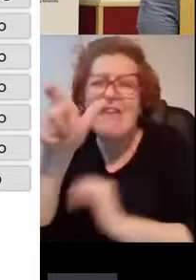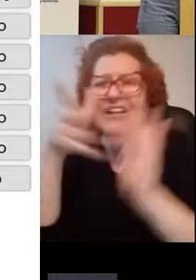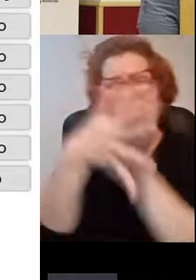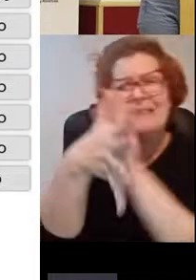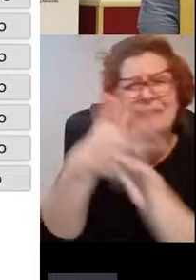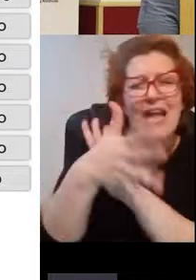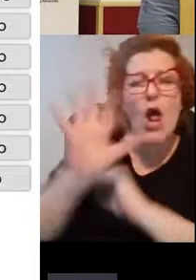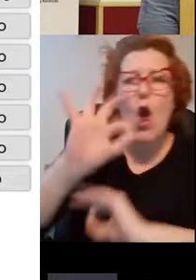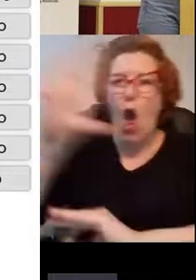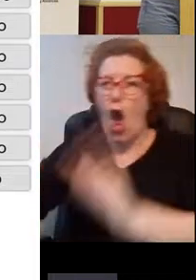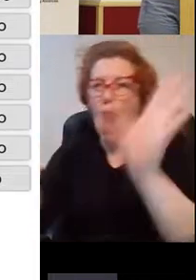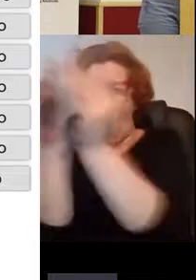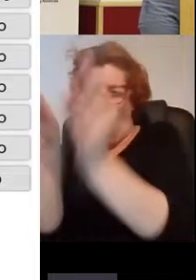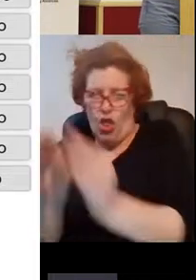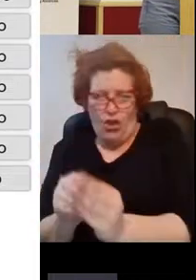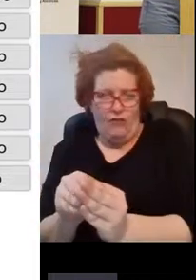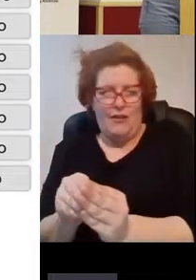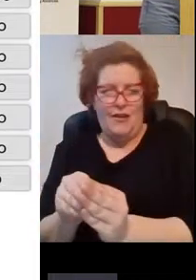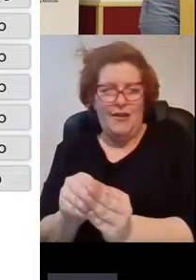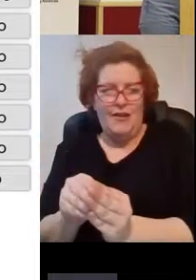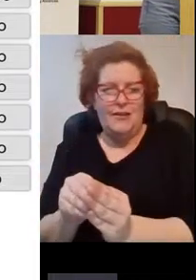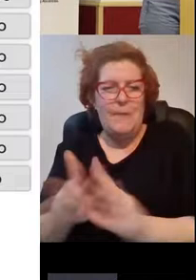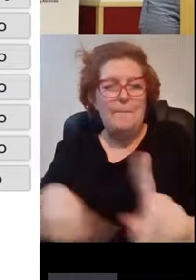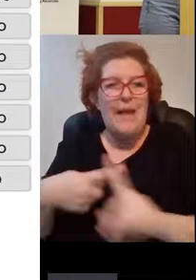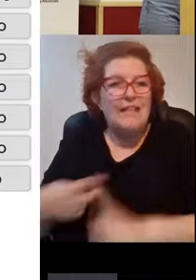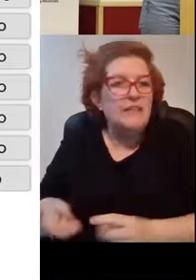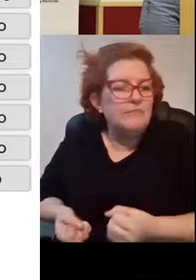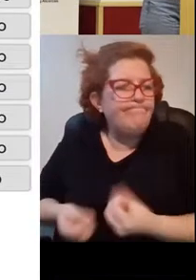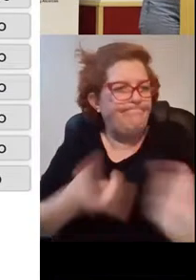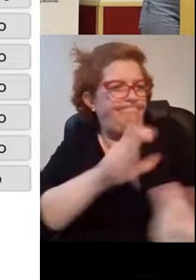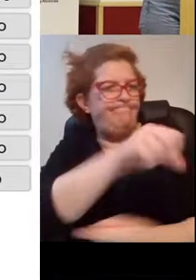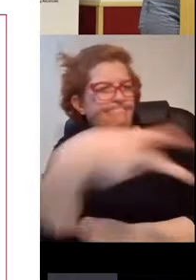extraer conclusiones y aportar soluciones creativas.